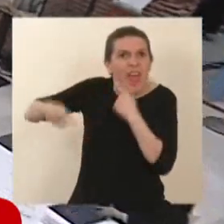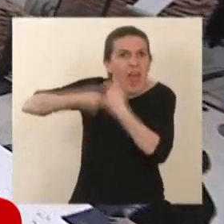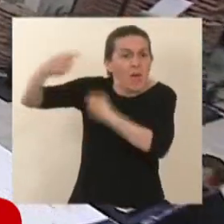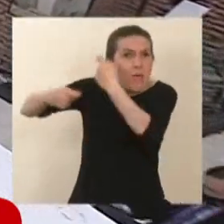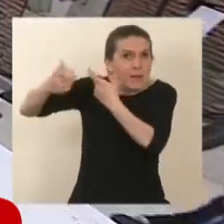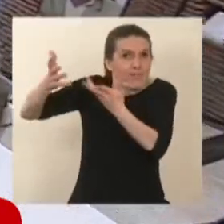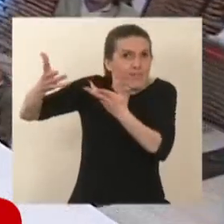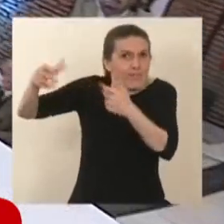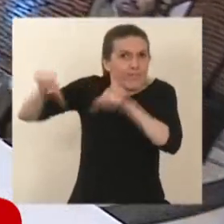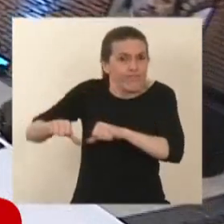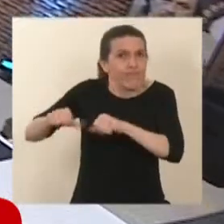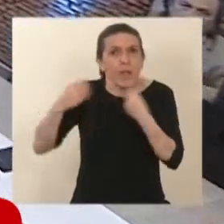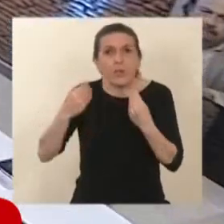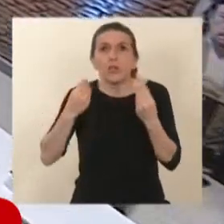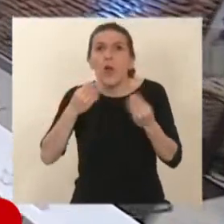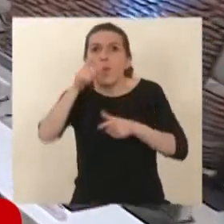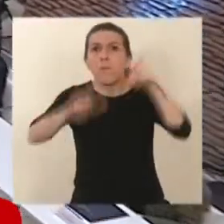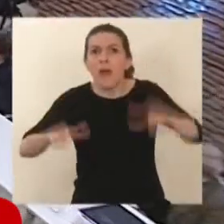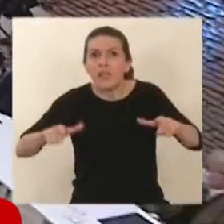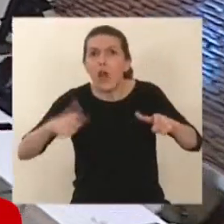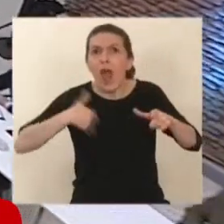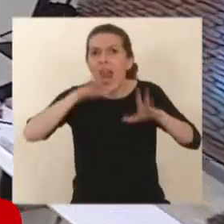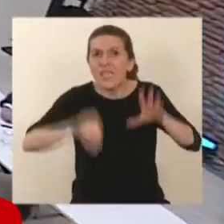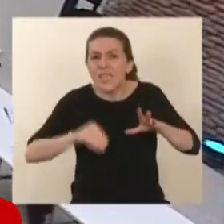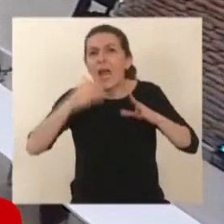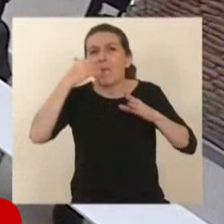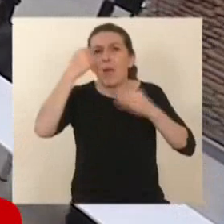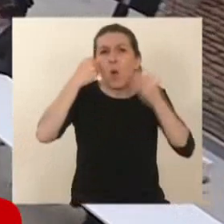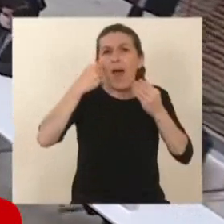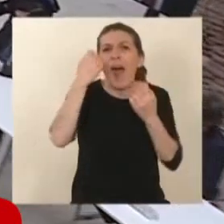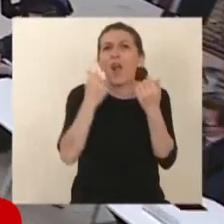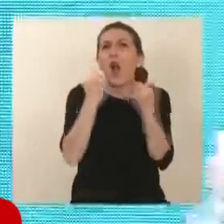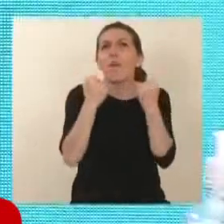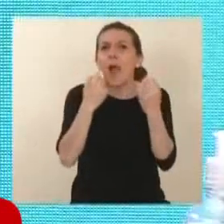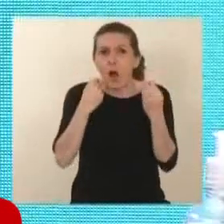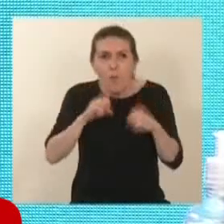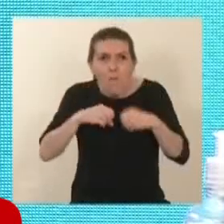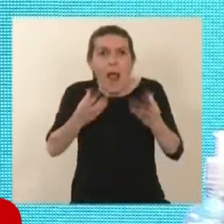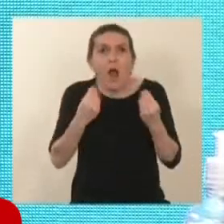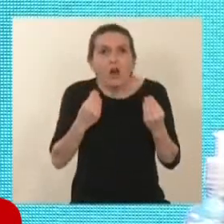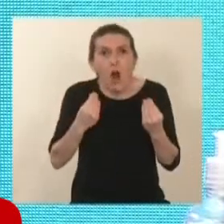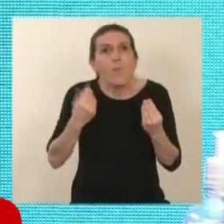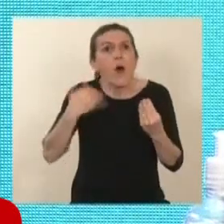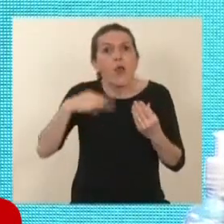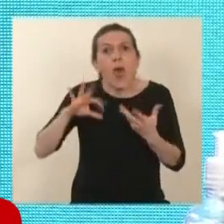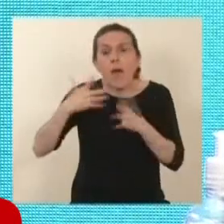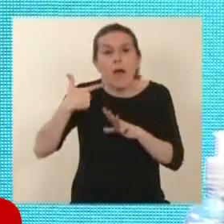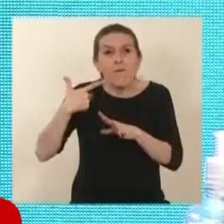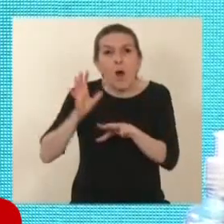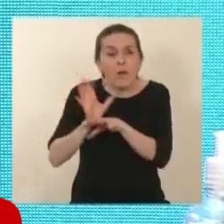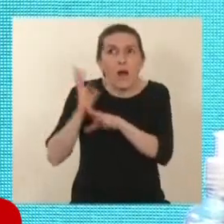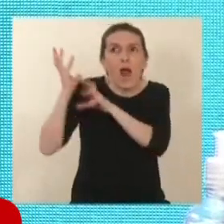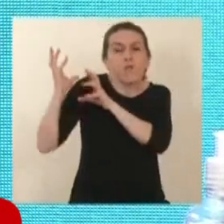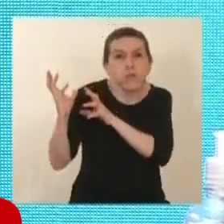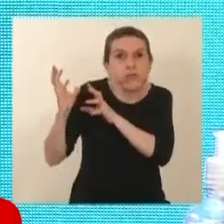economía era absolutamente indispensable, necesario, quitarse de encima esa carga de deuda